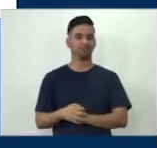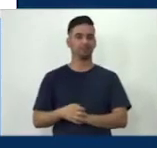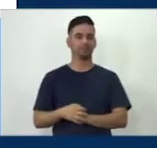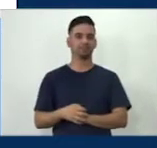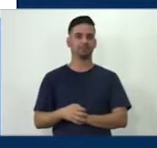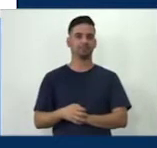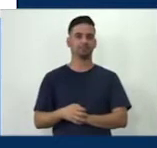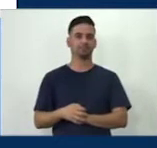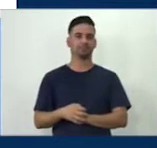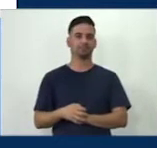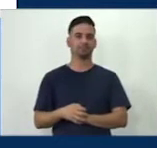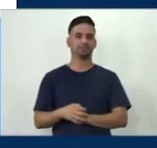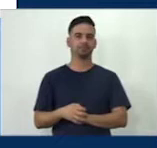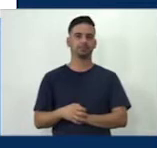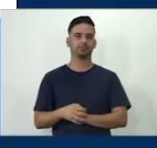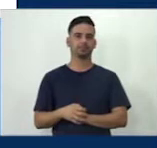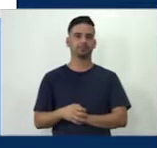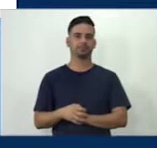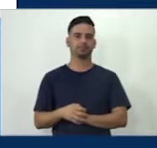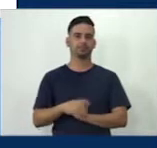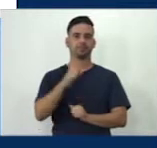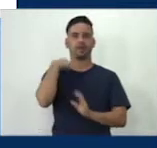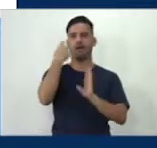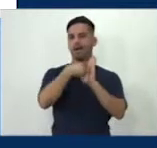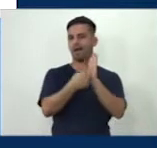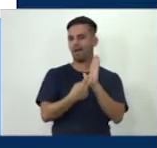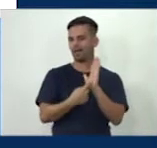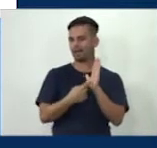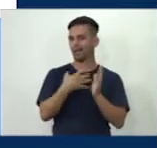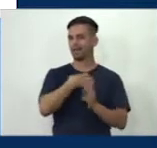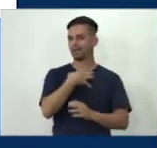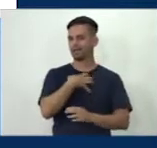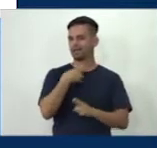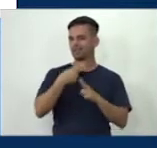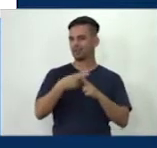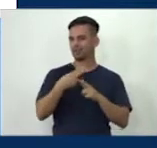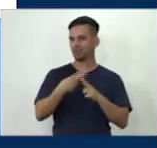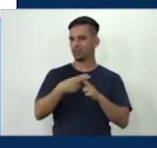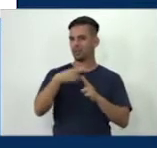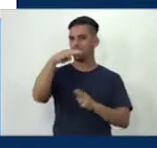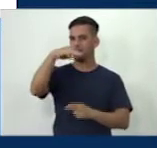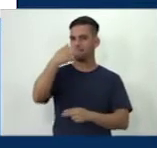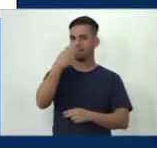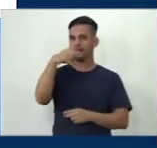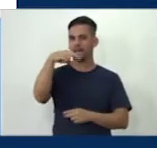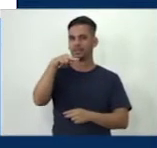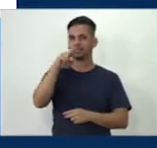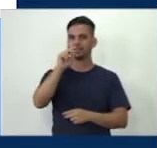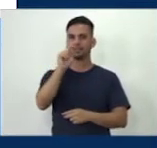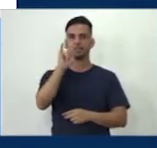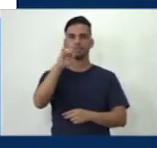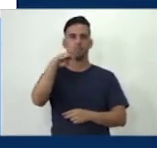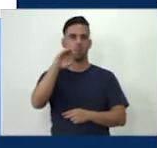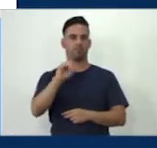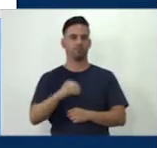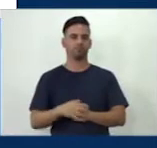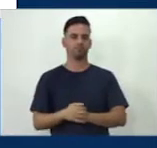repulsión sobre otros cuerpos, ambos con características determinadas, reciben el nombre de